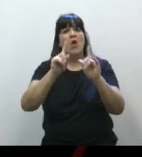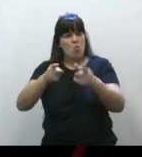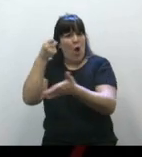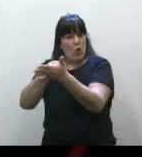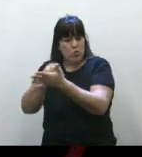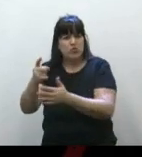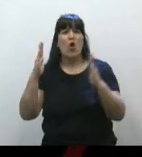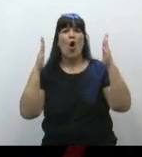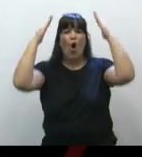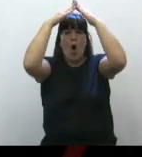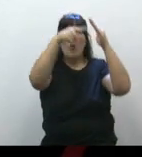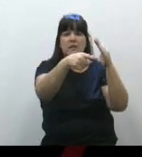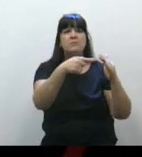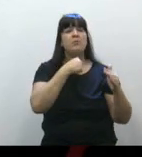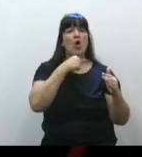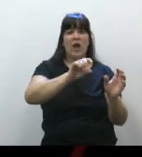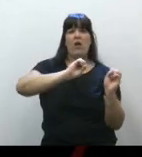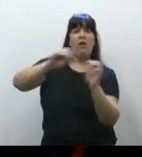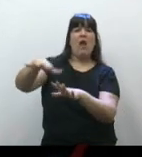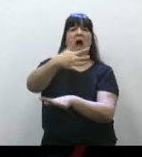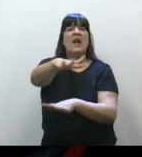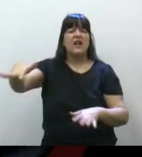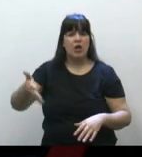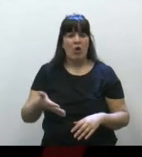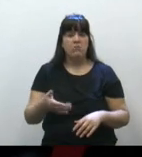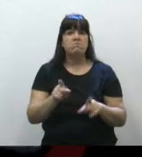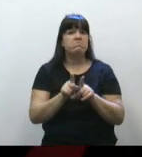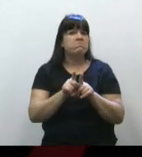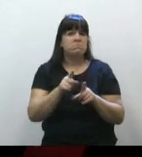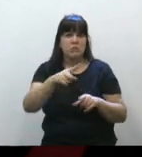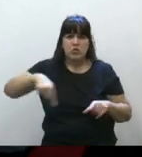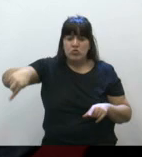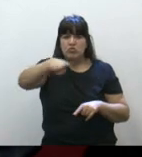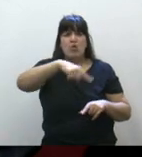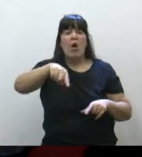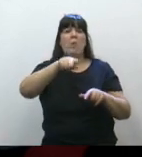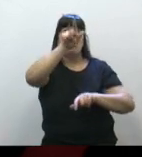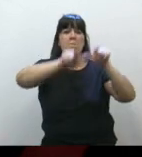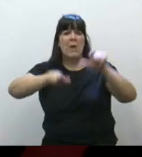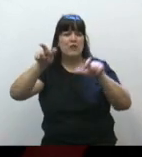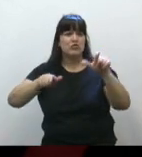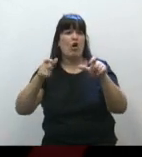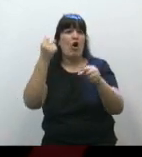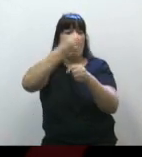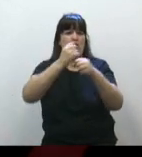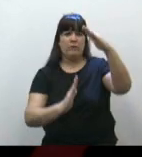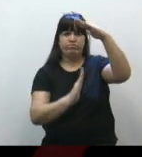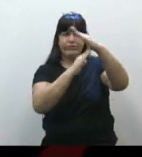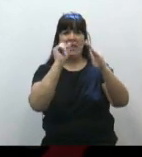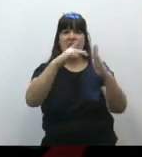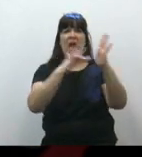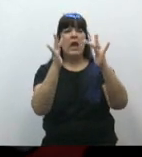lo quería tirar al río frente al silencio de toda la conducción de la iglesia en la